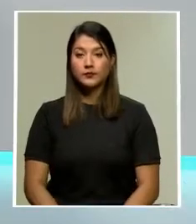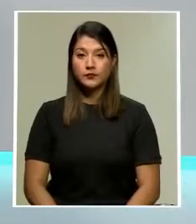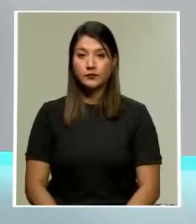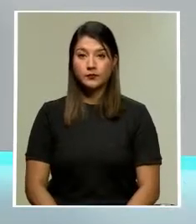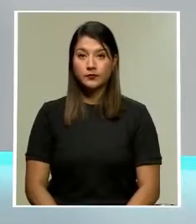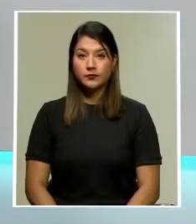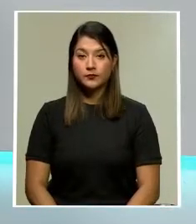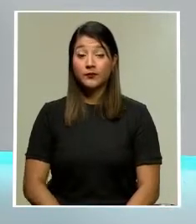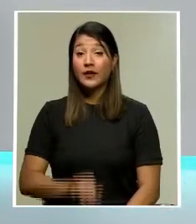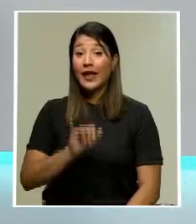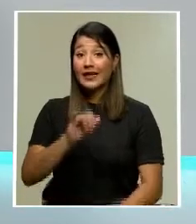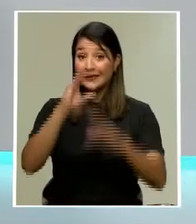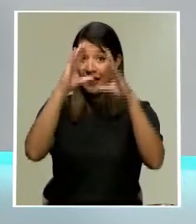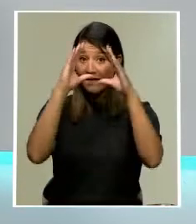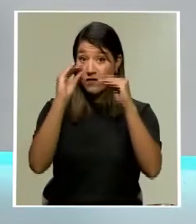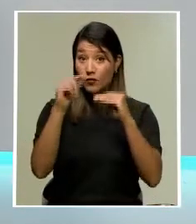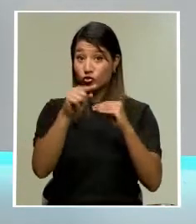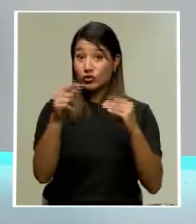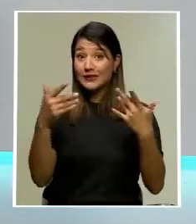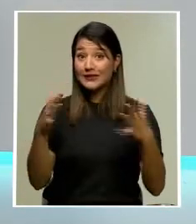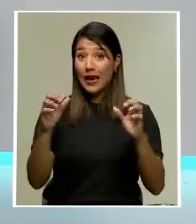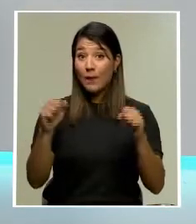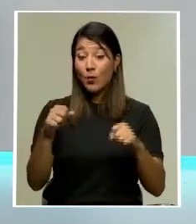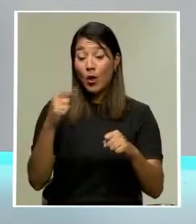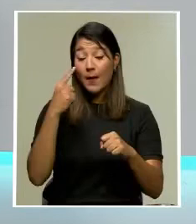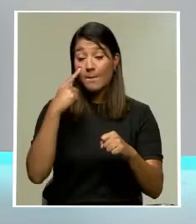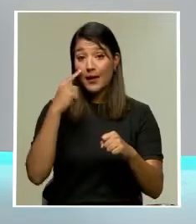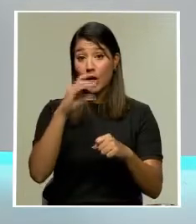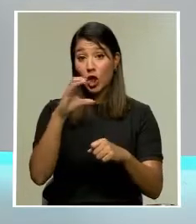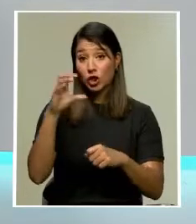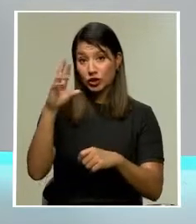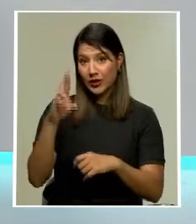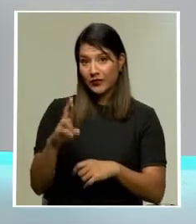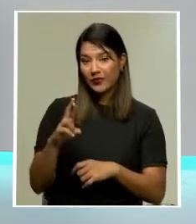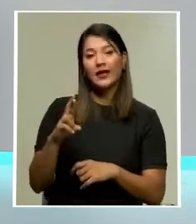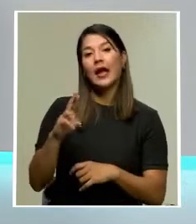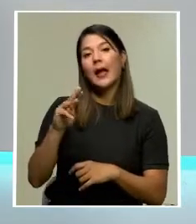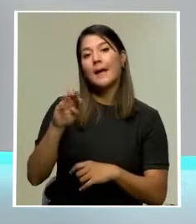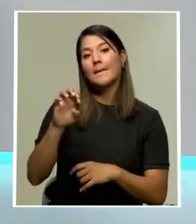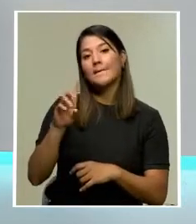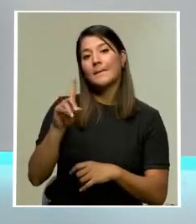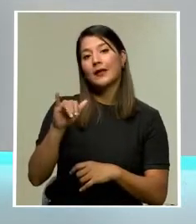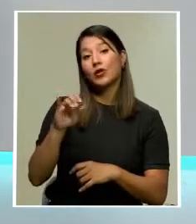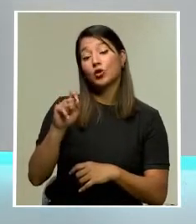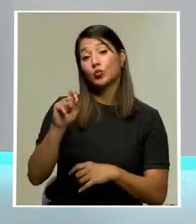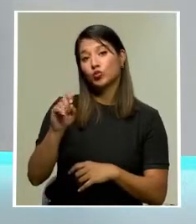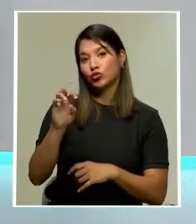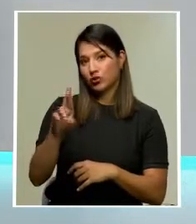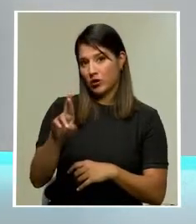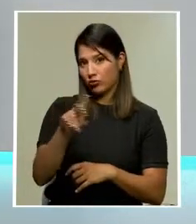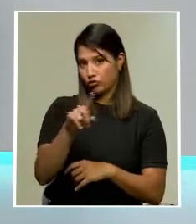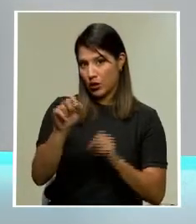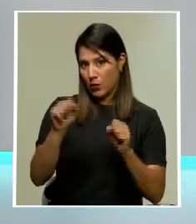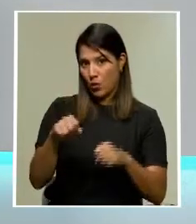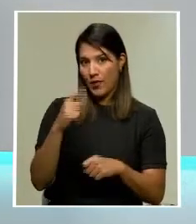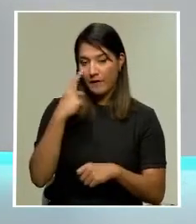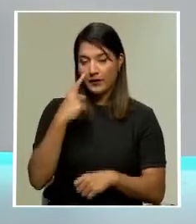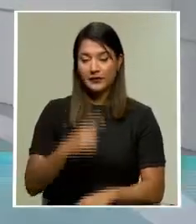Esta información ya está disponible en nuestro sitio web costaricamedios.cr y también en nuestras redes sociales la podrá encontrar y ver, don